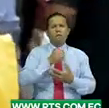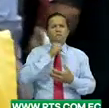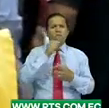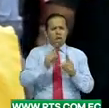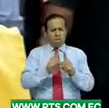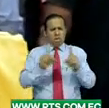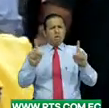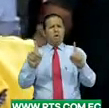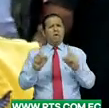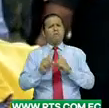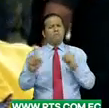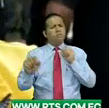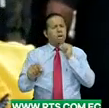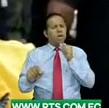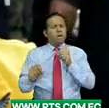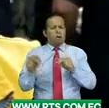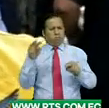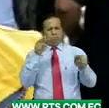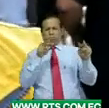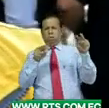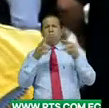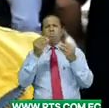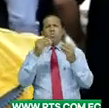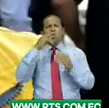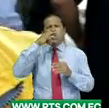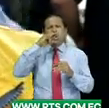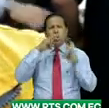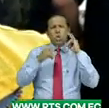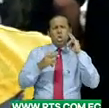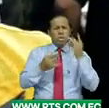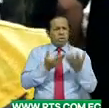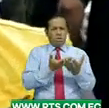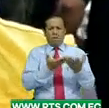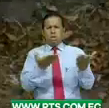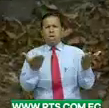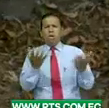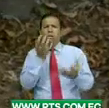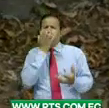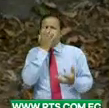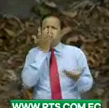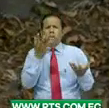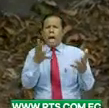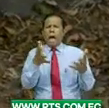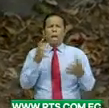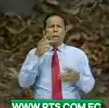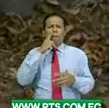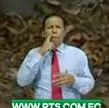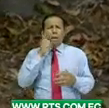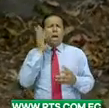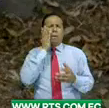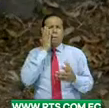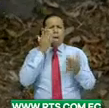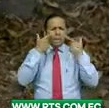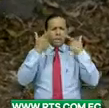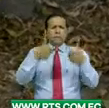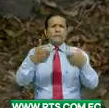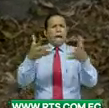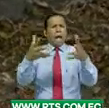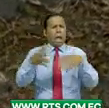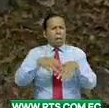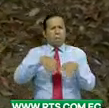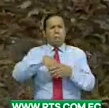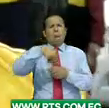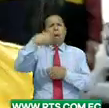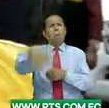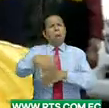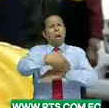de niños, estamos viendo bastante presencia de niños, otros niños que están sin sus padres, sin supervisión de un adulto, están en las